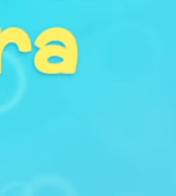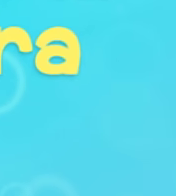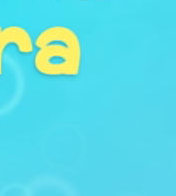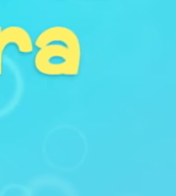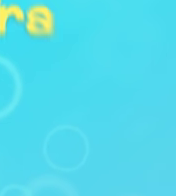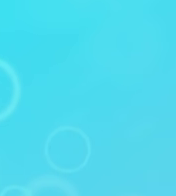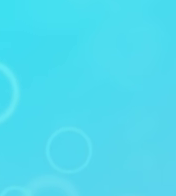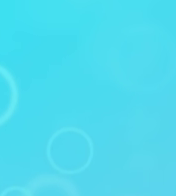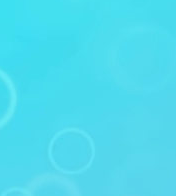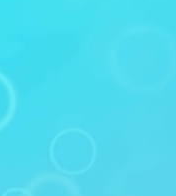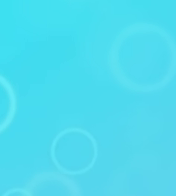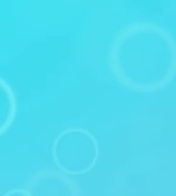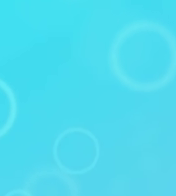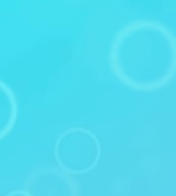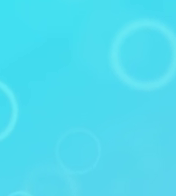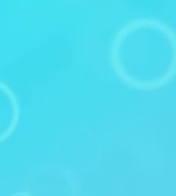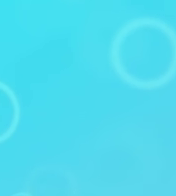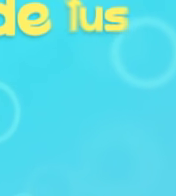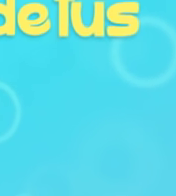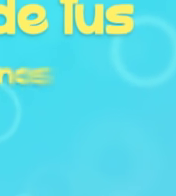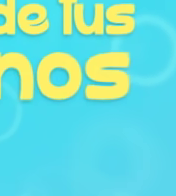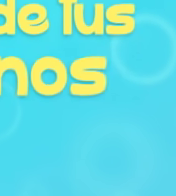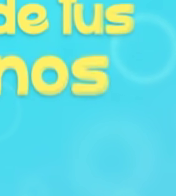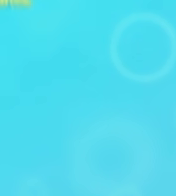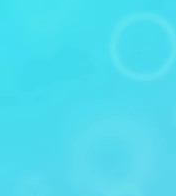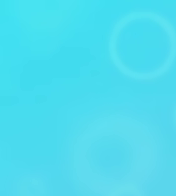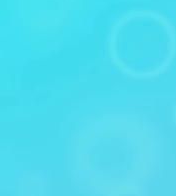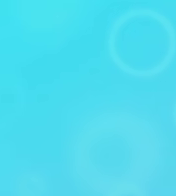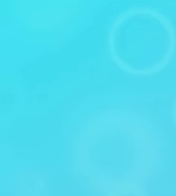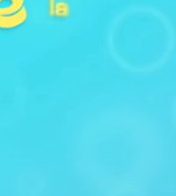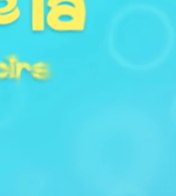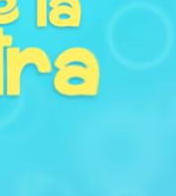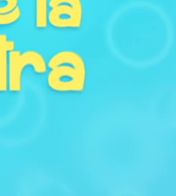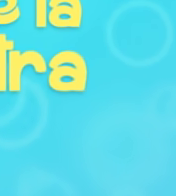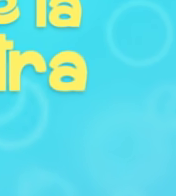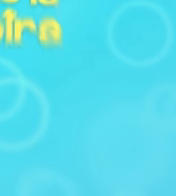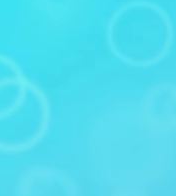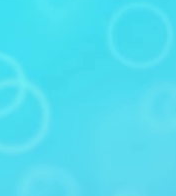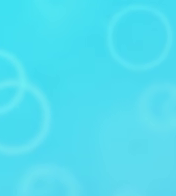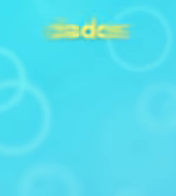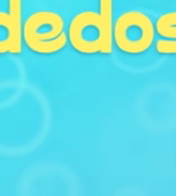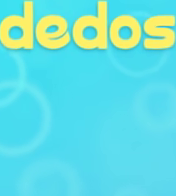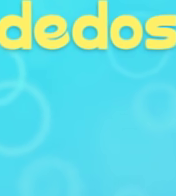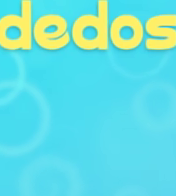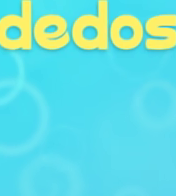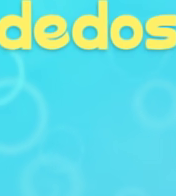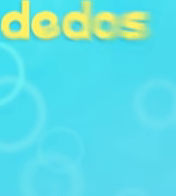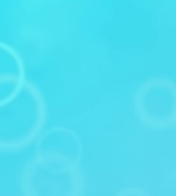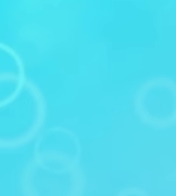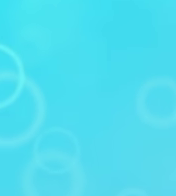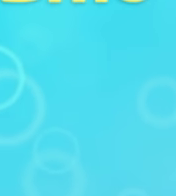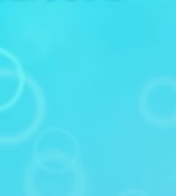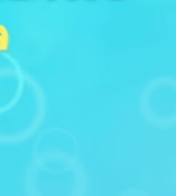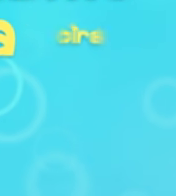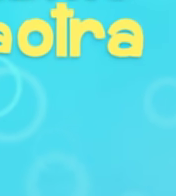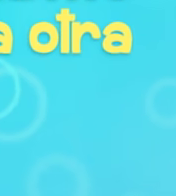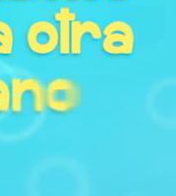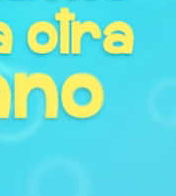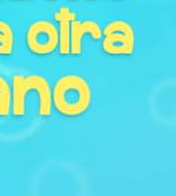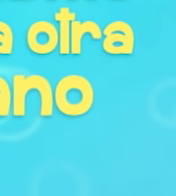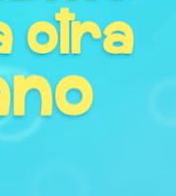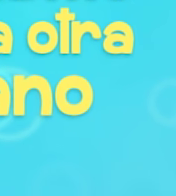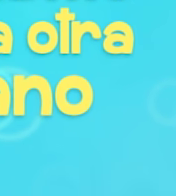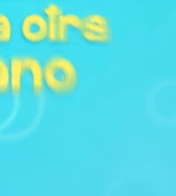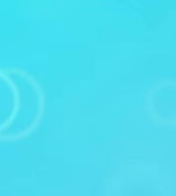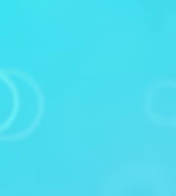una con la otra. Ahora, frota la palma de una de tus manos contra el dorso de la otra entrelazando los dedos. Repite lo mismo